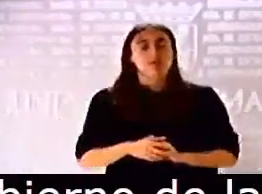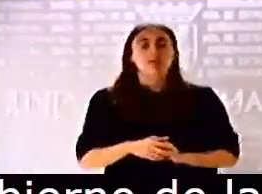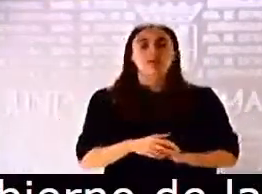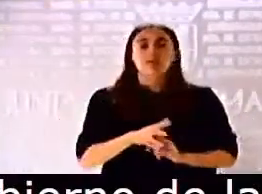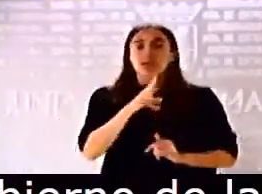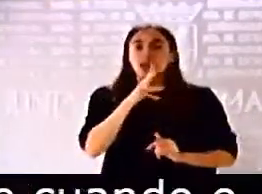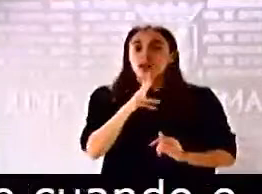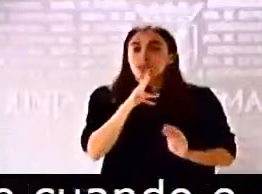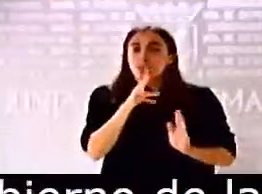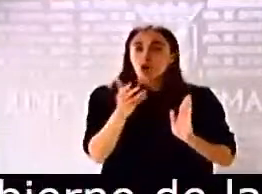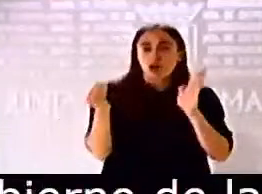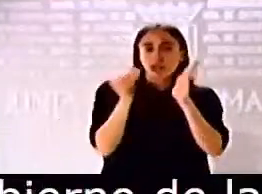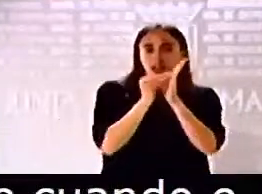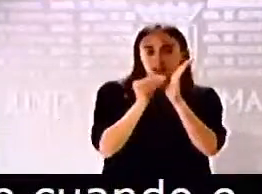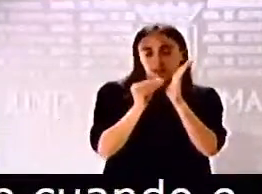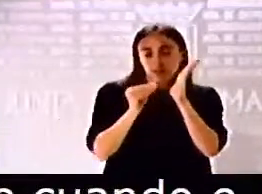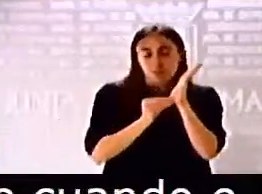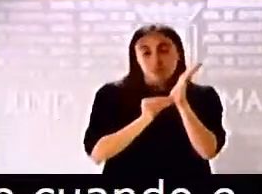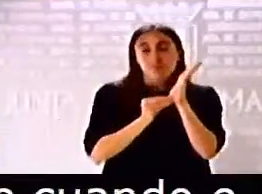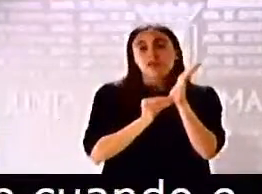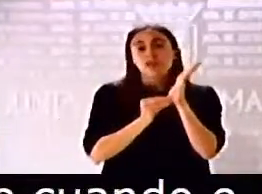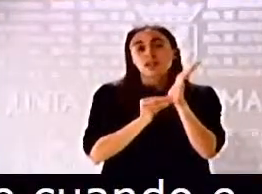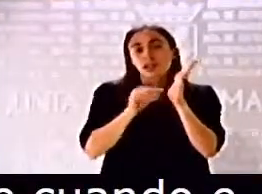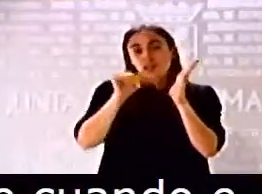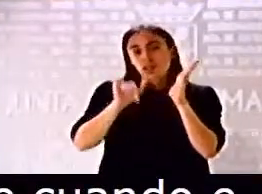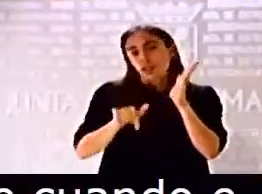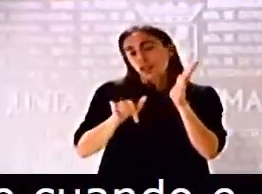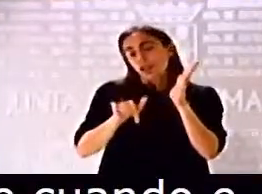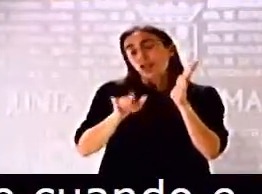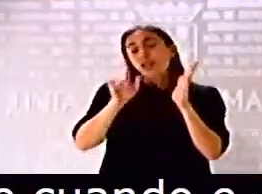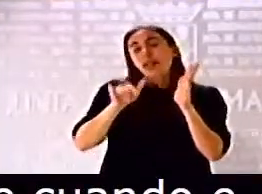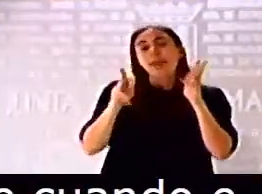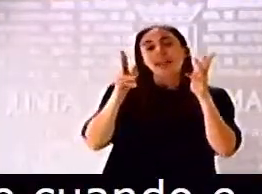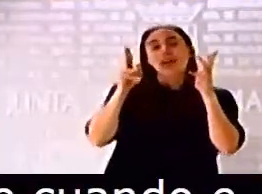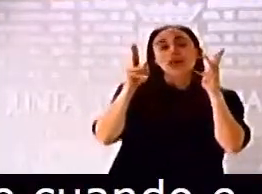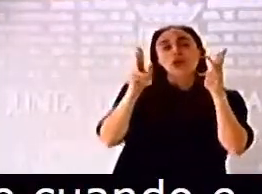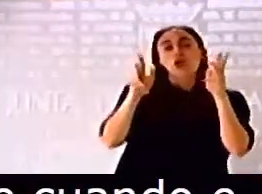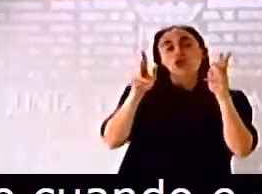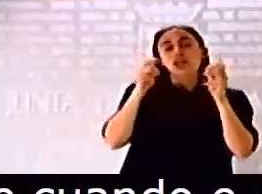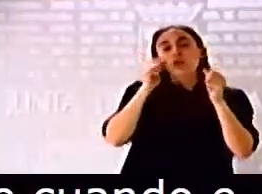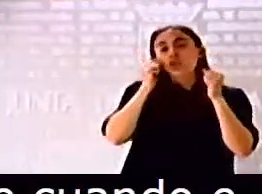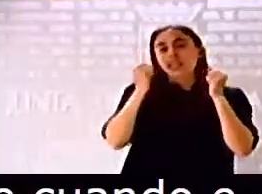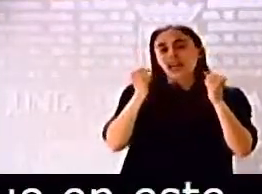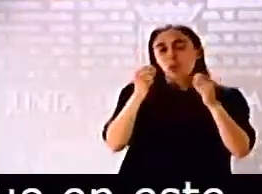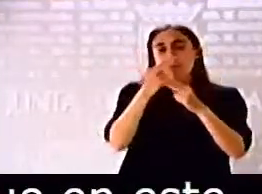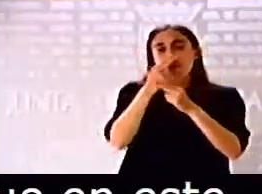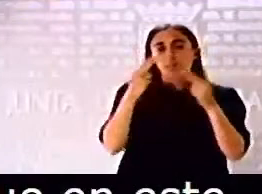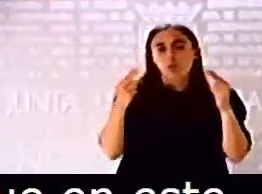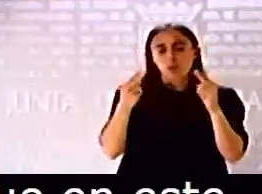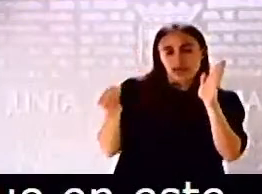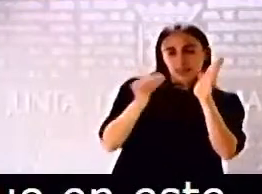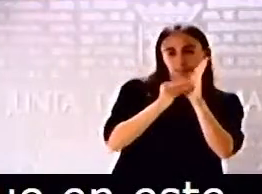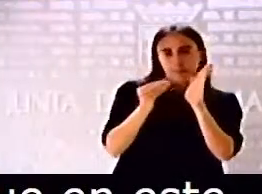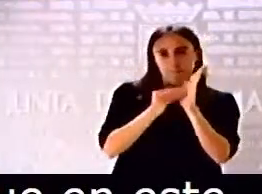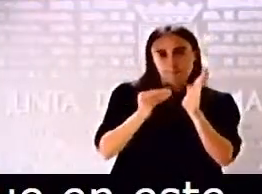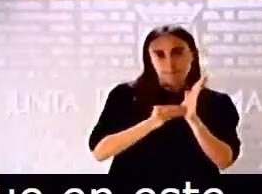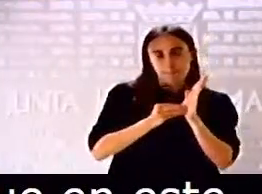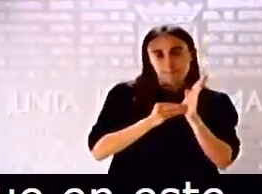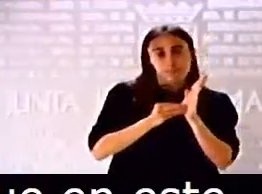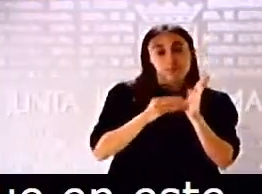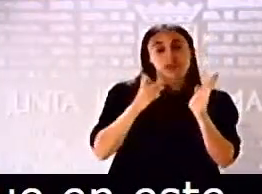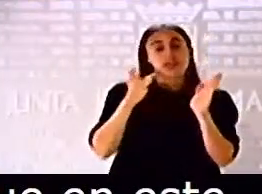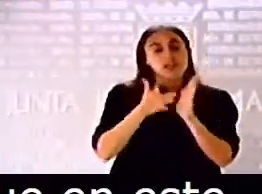incorporaciones que en este momento, con las recomendaciones de salud pública que nos encontramos haciendo,